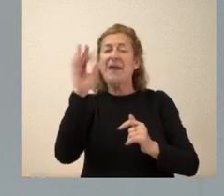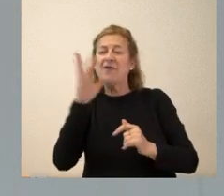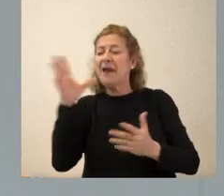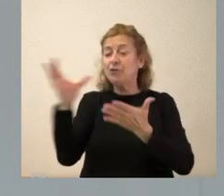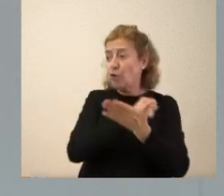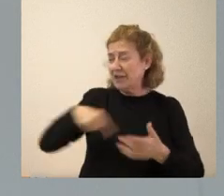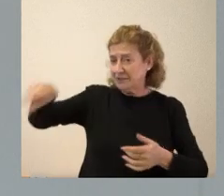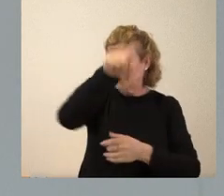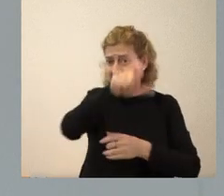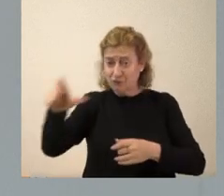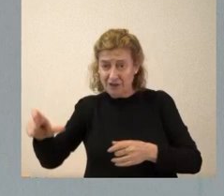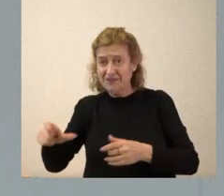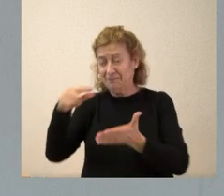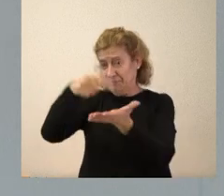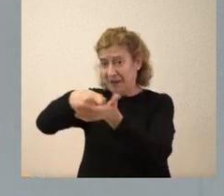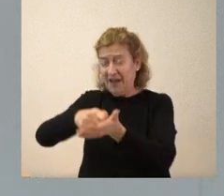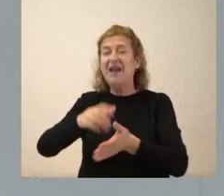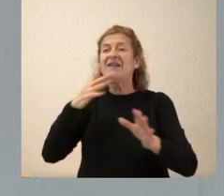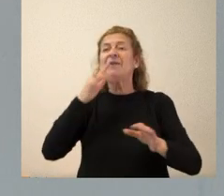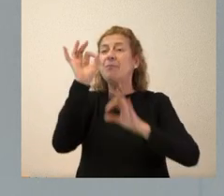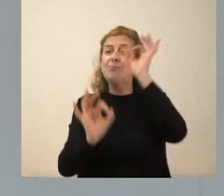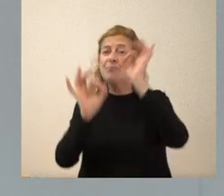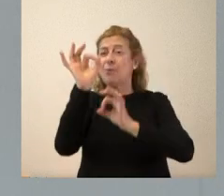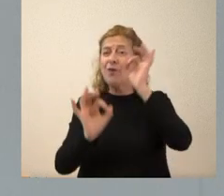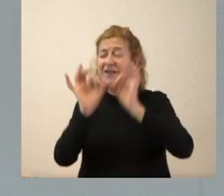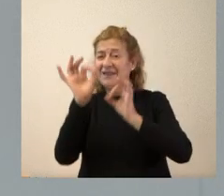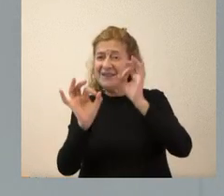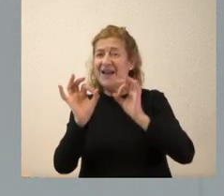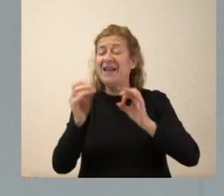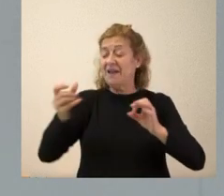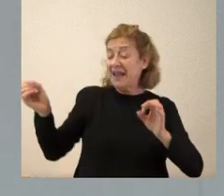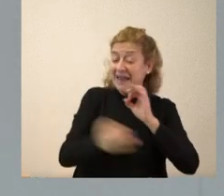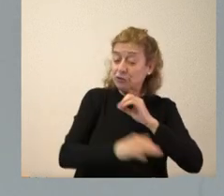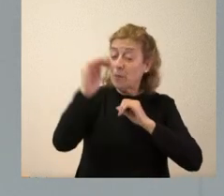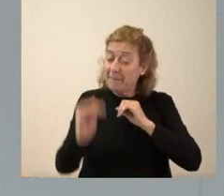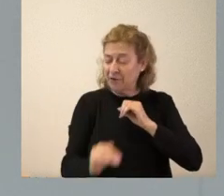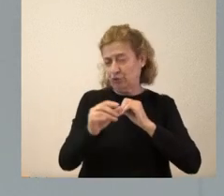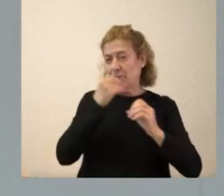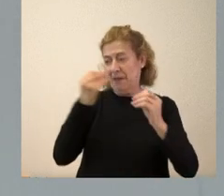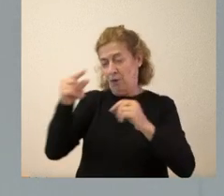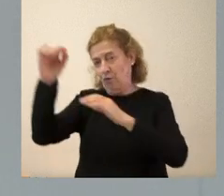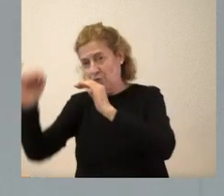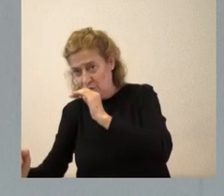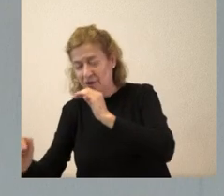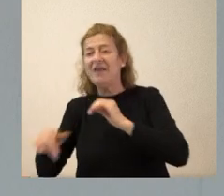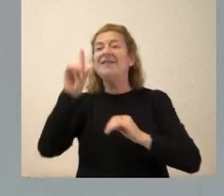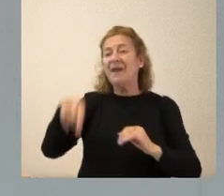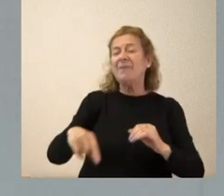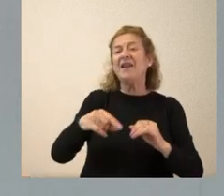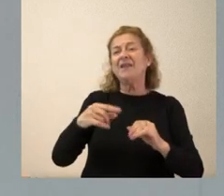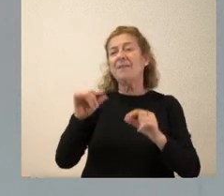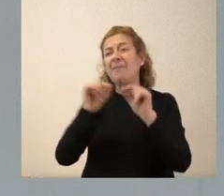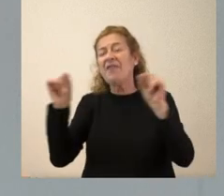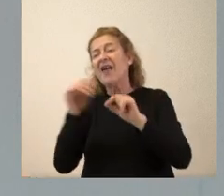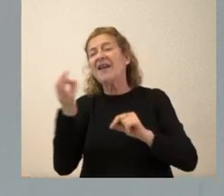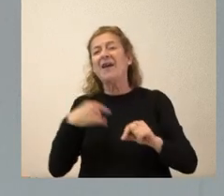contribuyentes especialmente en términos de porcentaje para los que tienen menor nivel de ingresos lo es en la medida en que hemos